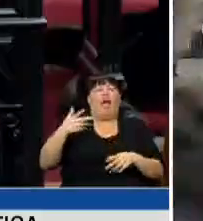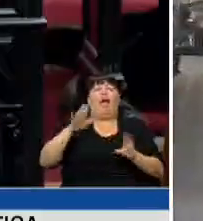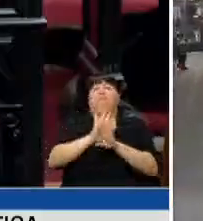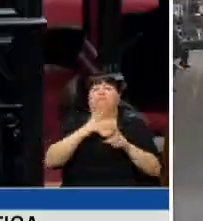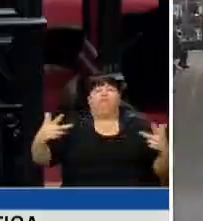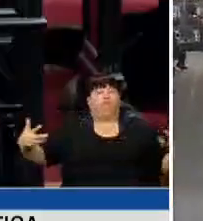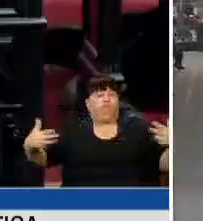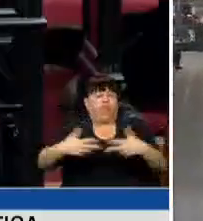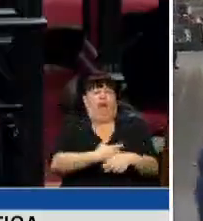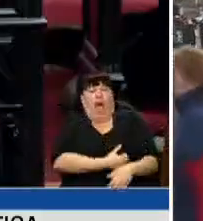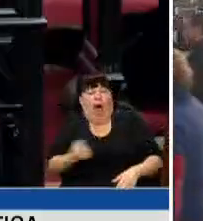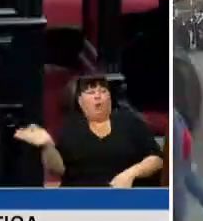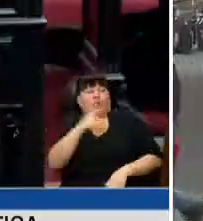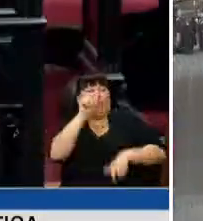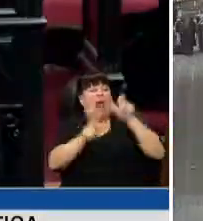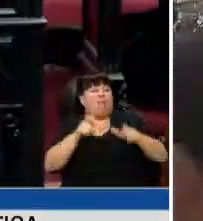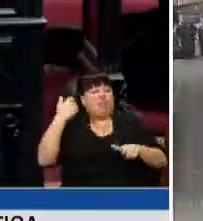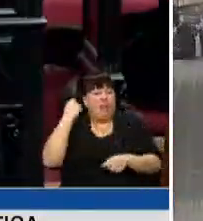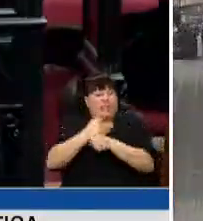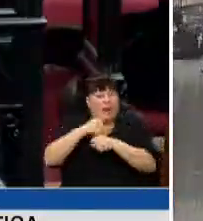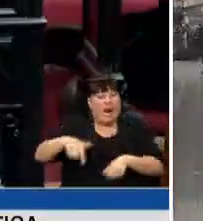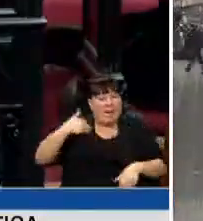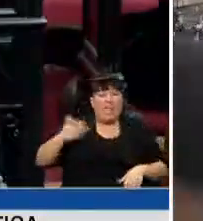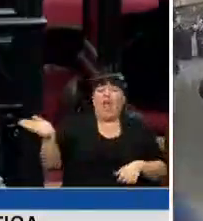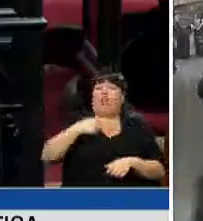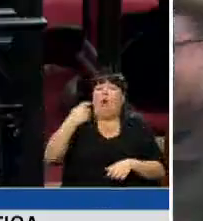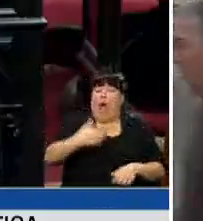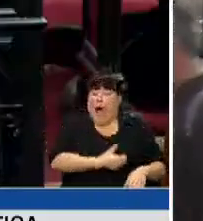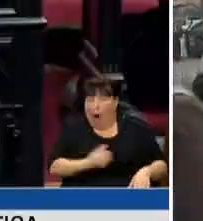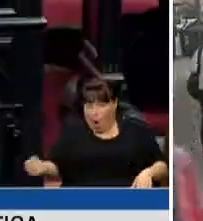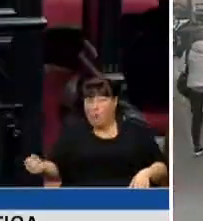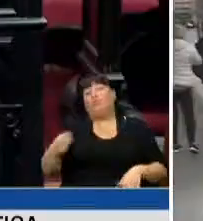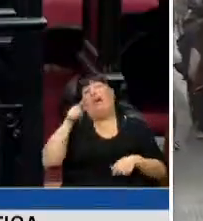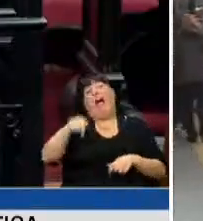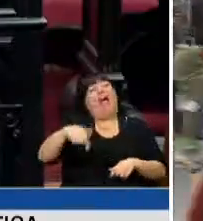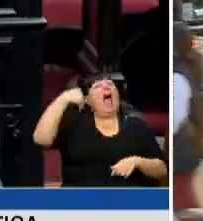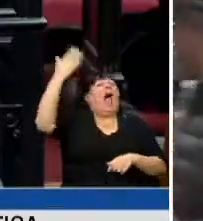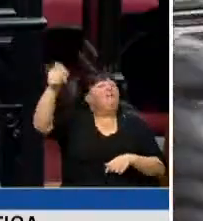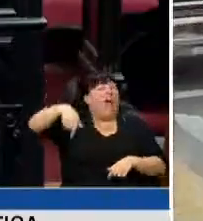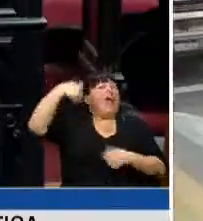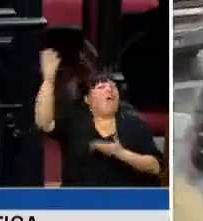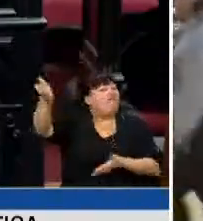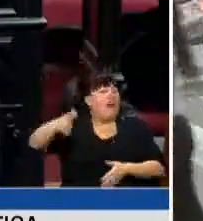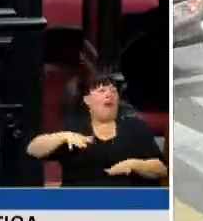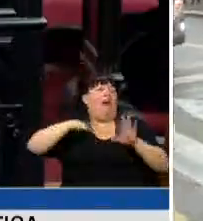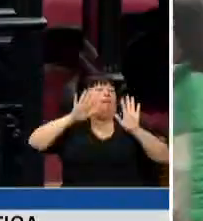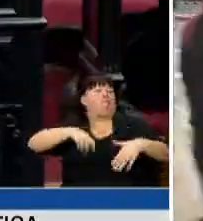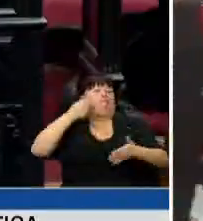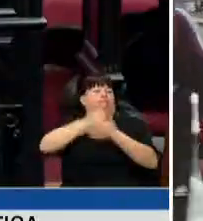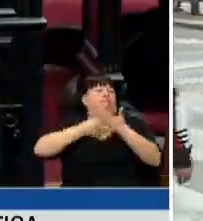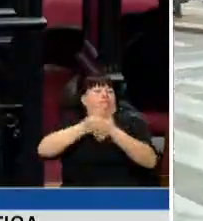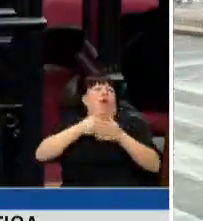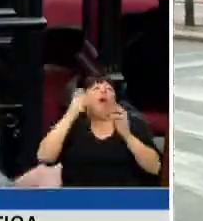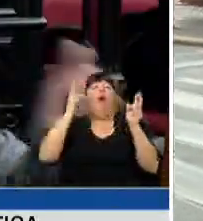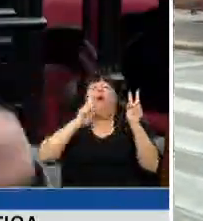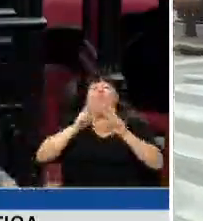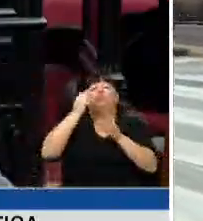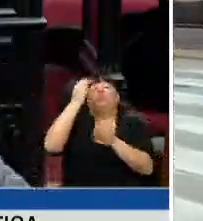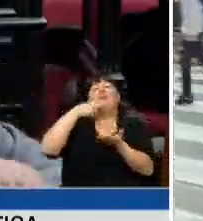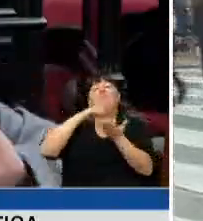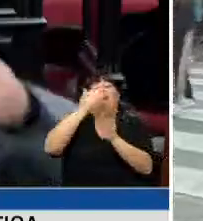a todos los trabajadores argentinos y a todos los jubilados y ahí están afuera ahora militando la baja